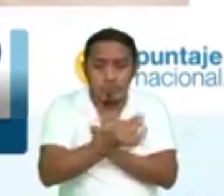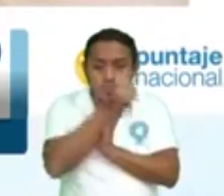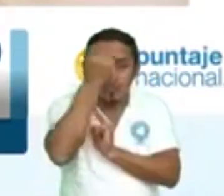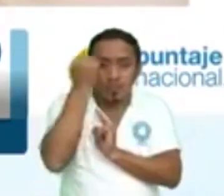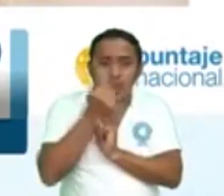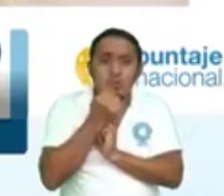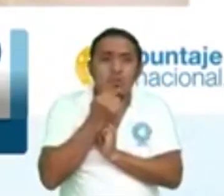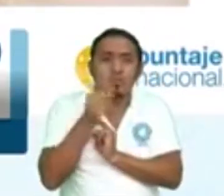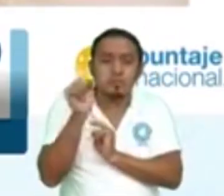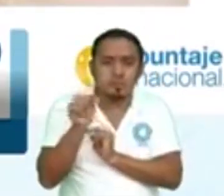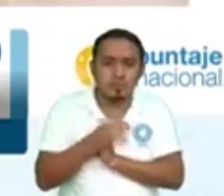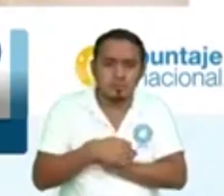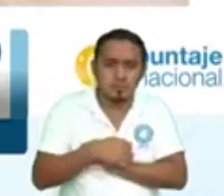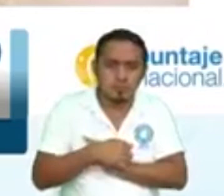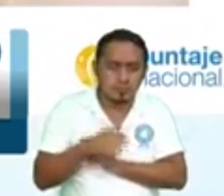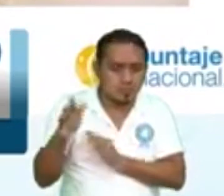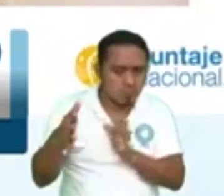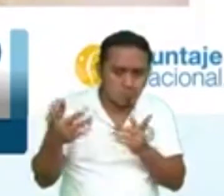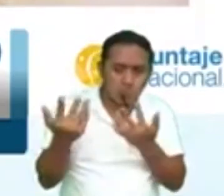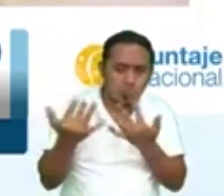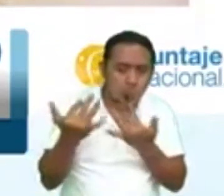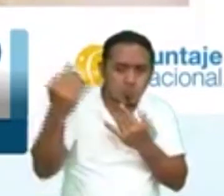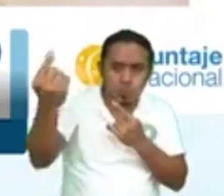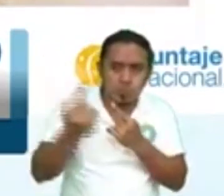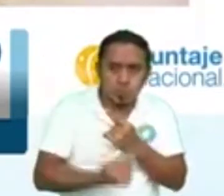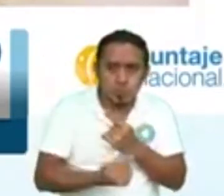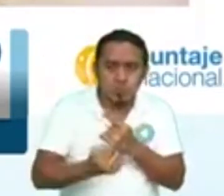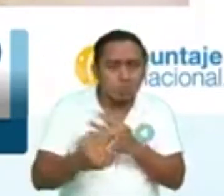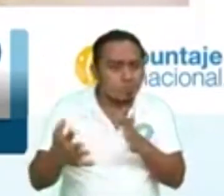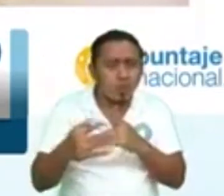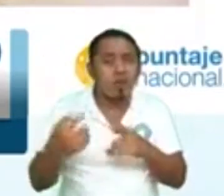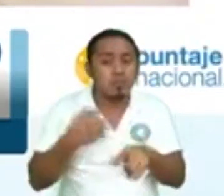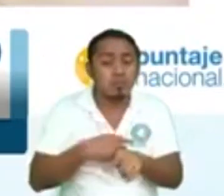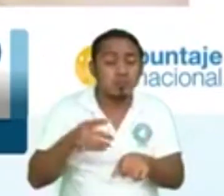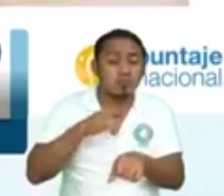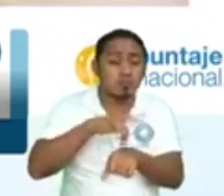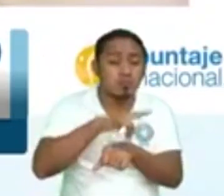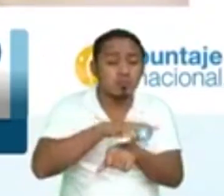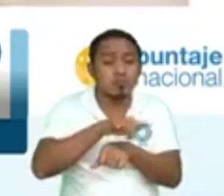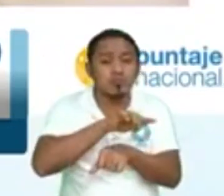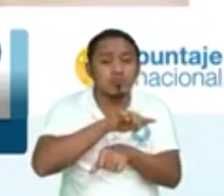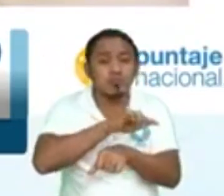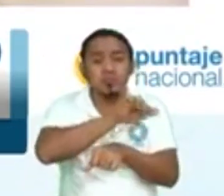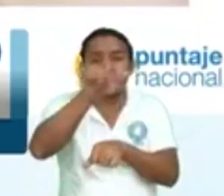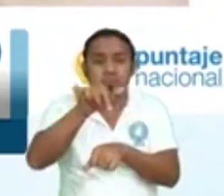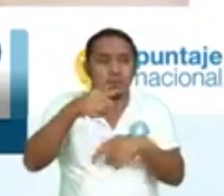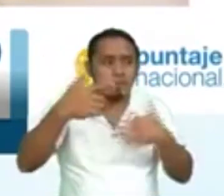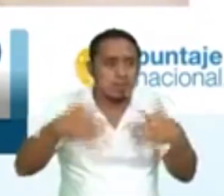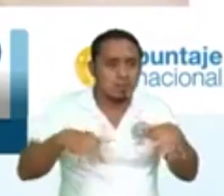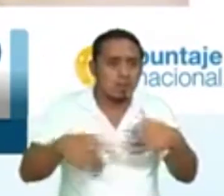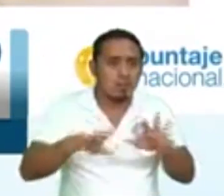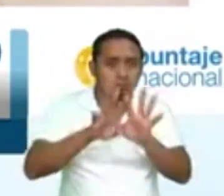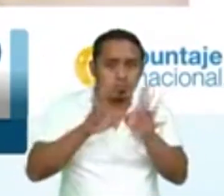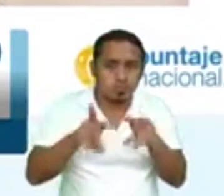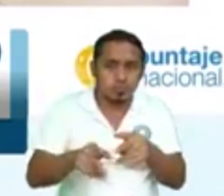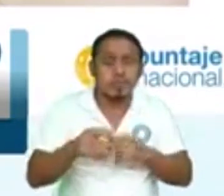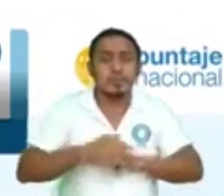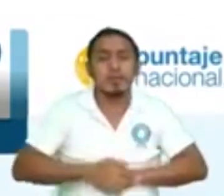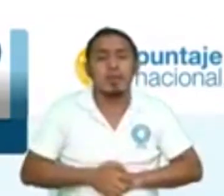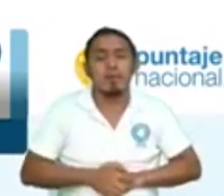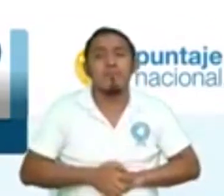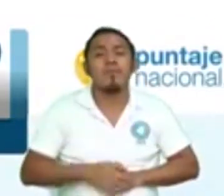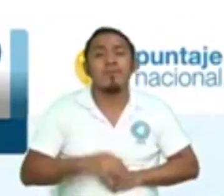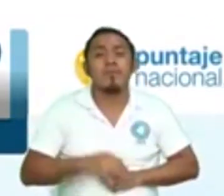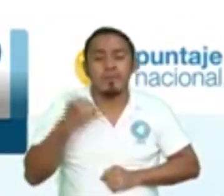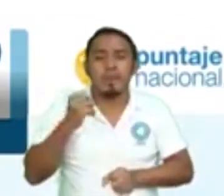persona no llega, ustedes están dando seguimiento para siempre Sí, estar vigilante, sí. sabiendo pues que es una persona De hecho, que eso lo hacemos en está. conjunto,